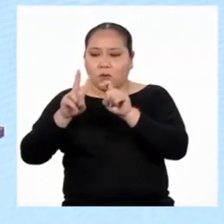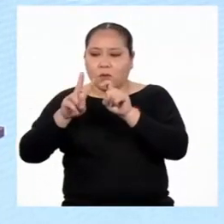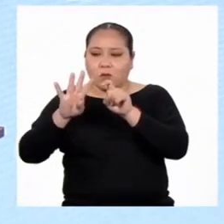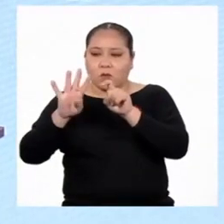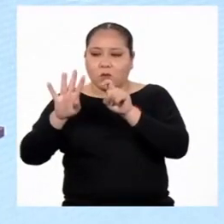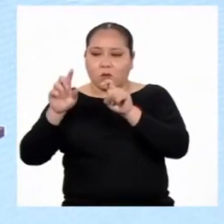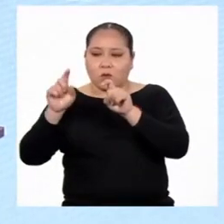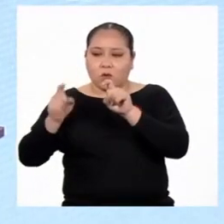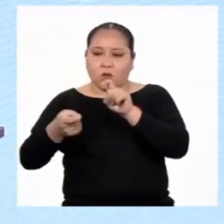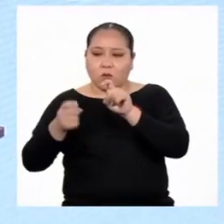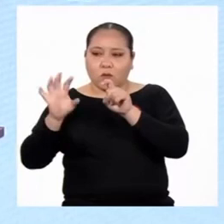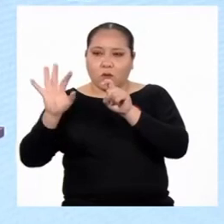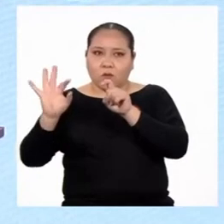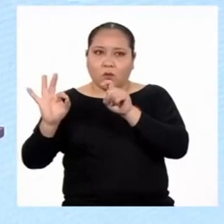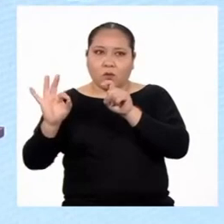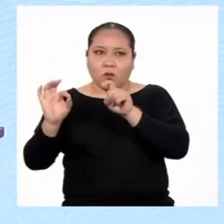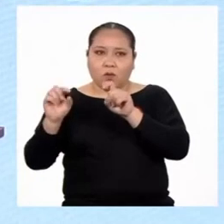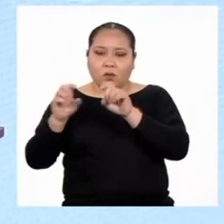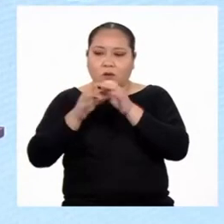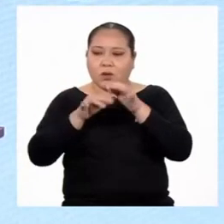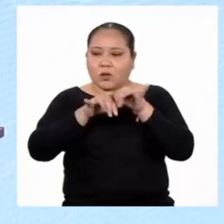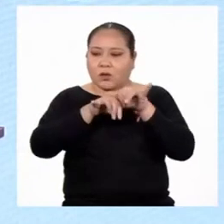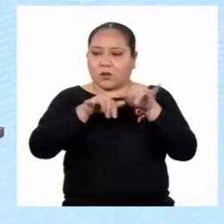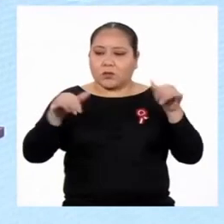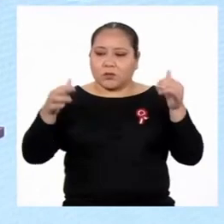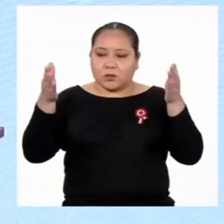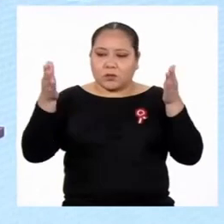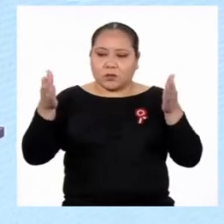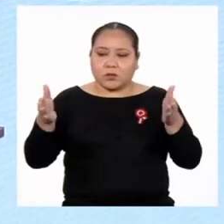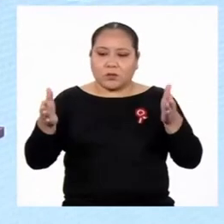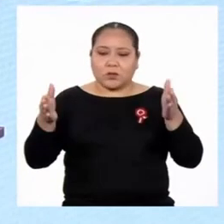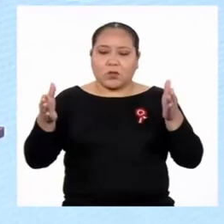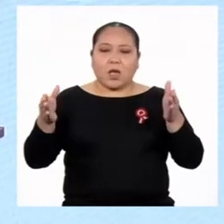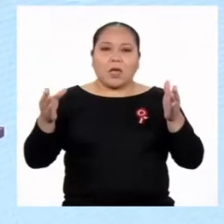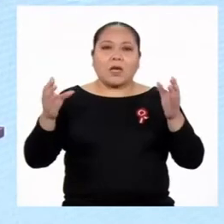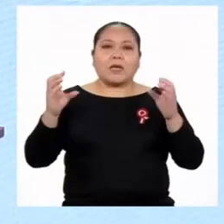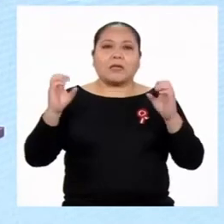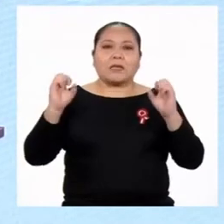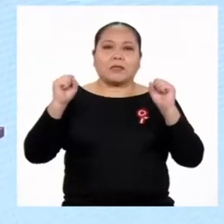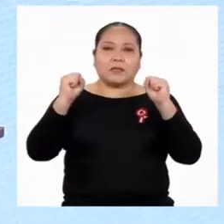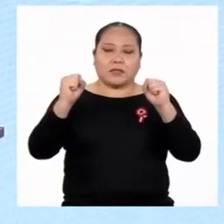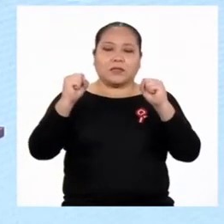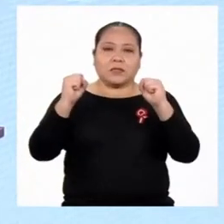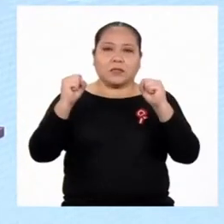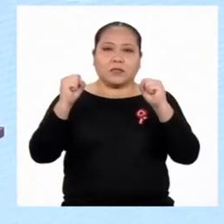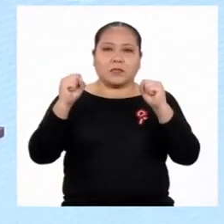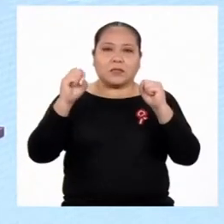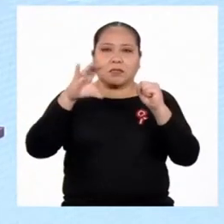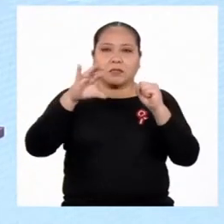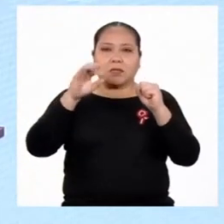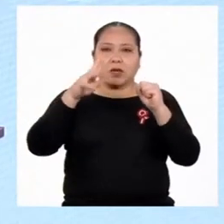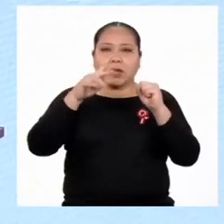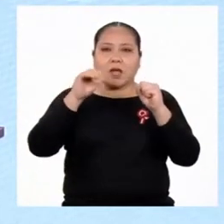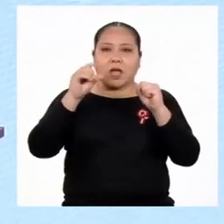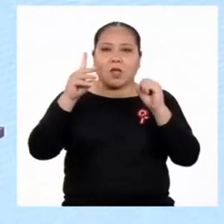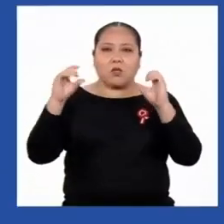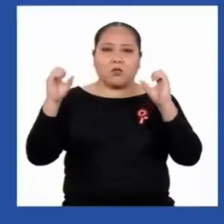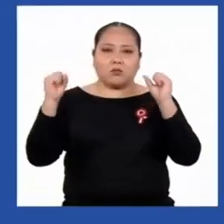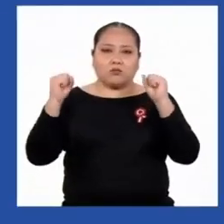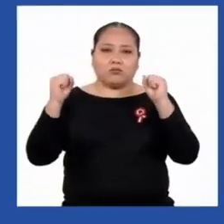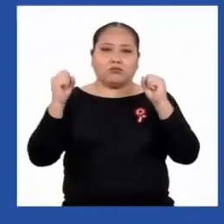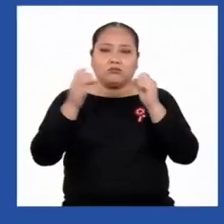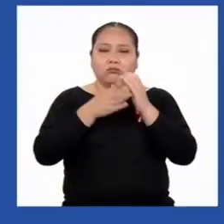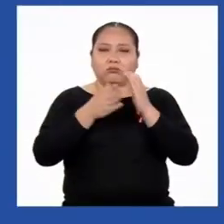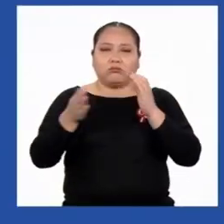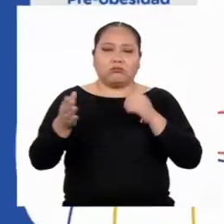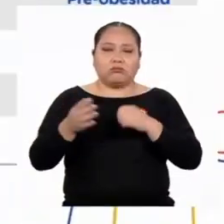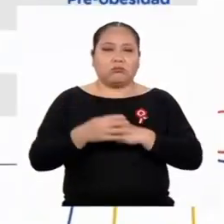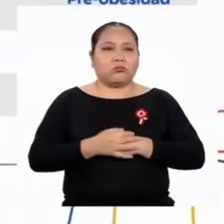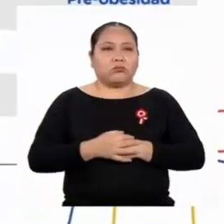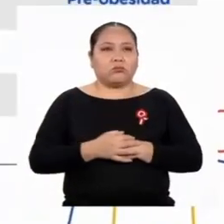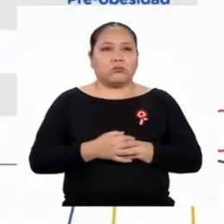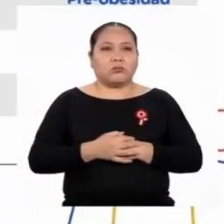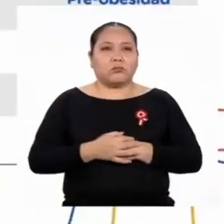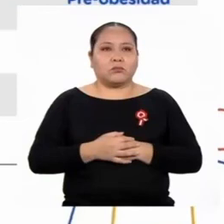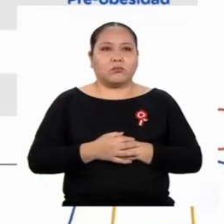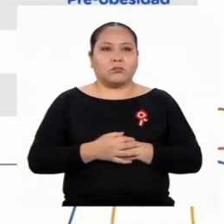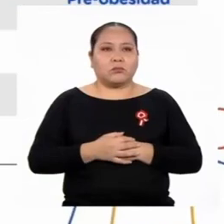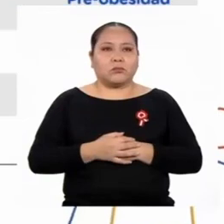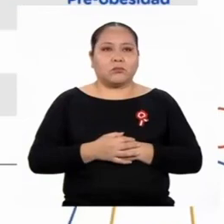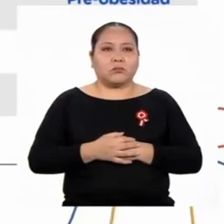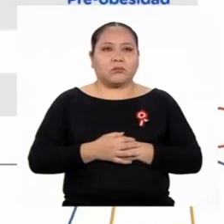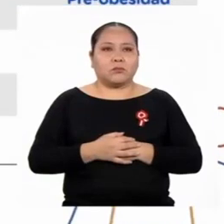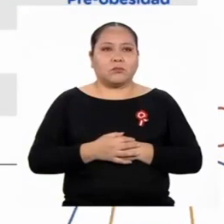24,9. Esto es un intervalo cerrado y su representación gráfica se da de la siguiente manera.